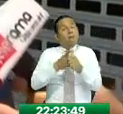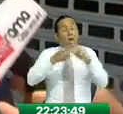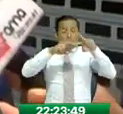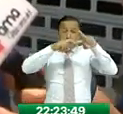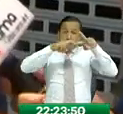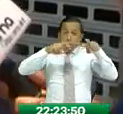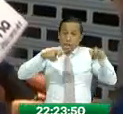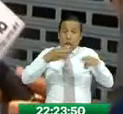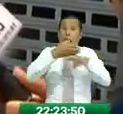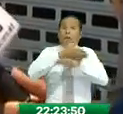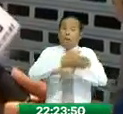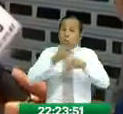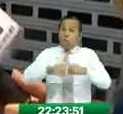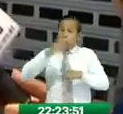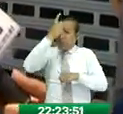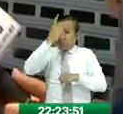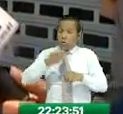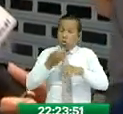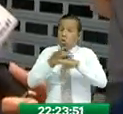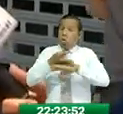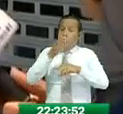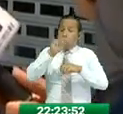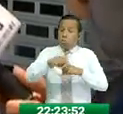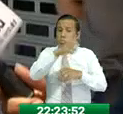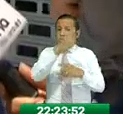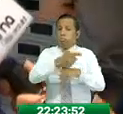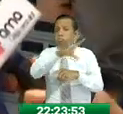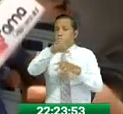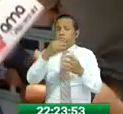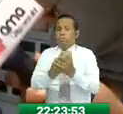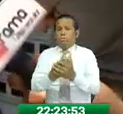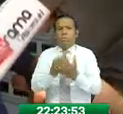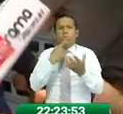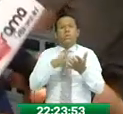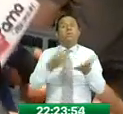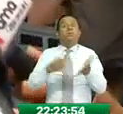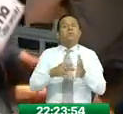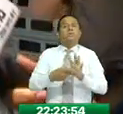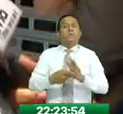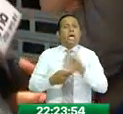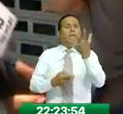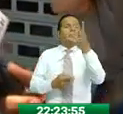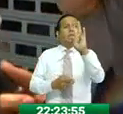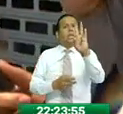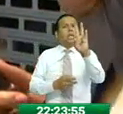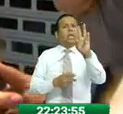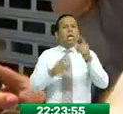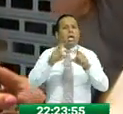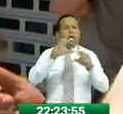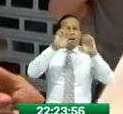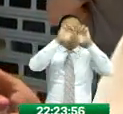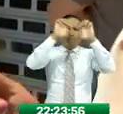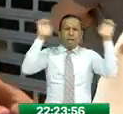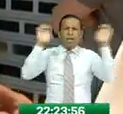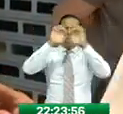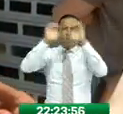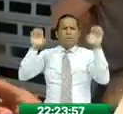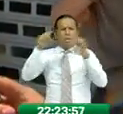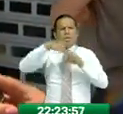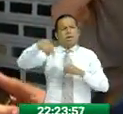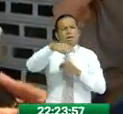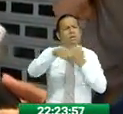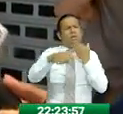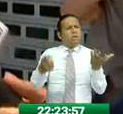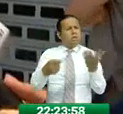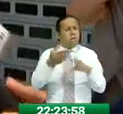delincuencia organizada, es decir, que los 17 proveedores del Estado se han confabulado para supuestamente perjudicarlo. Bueno,